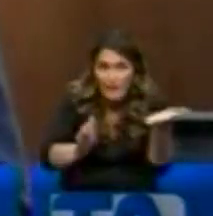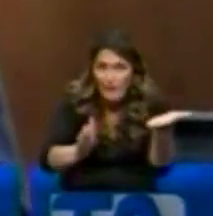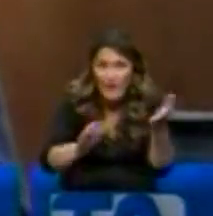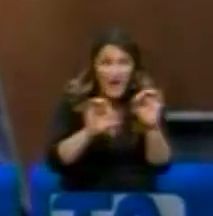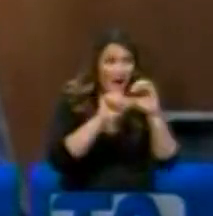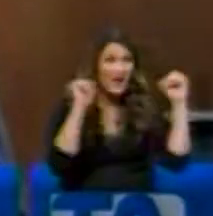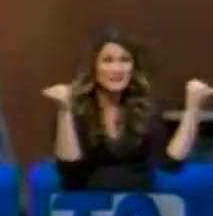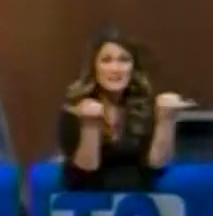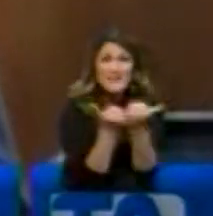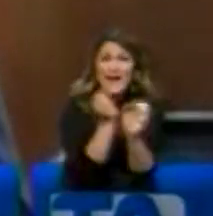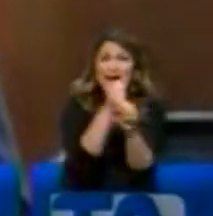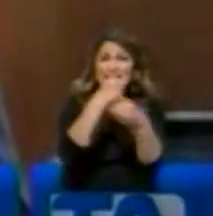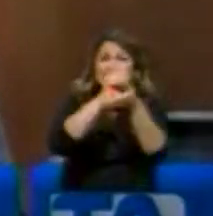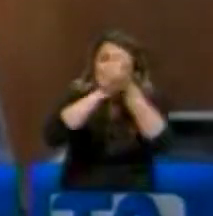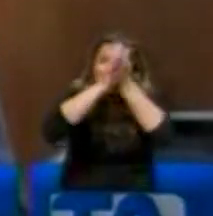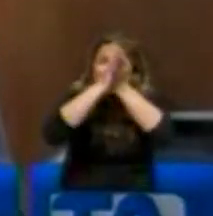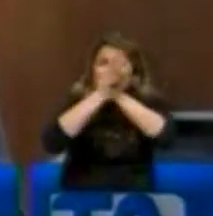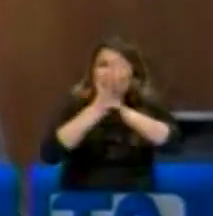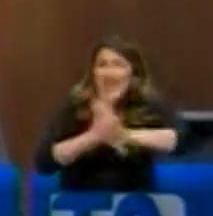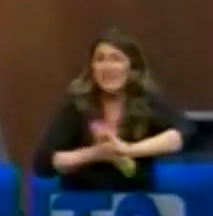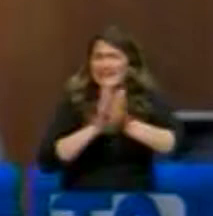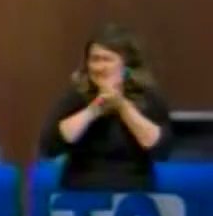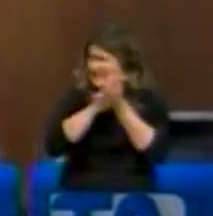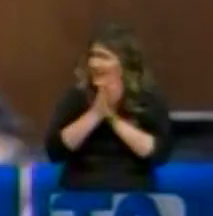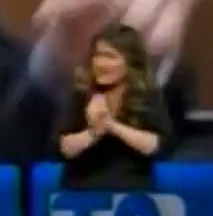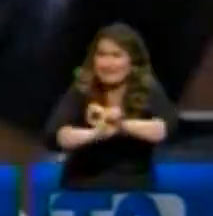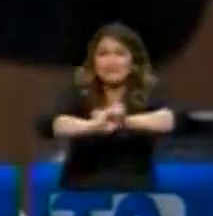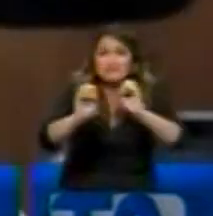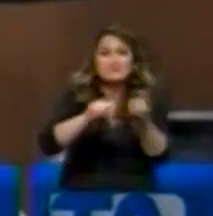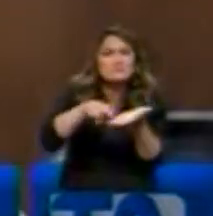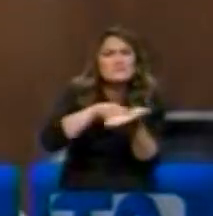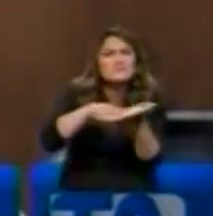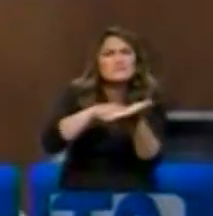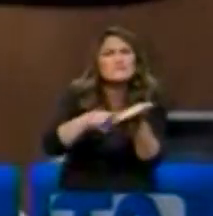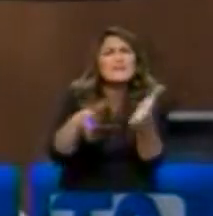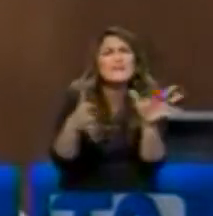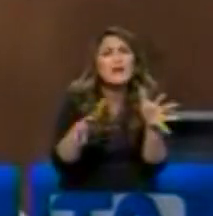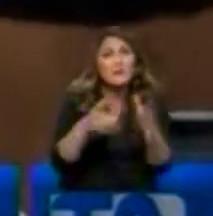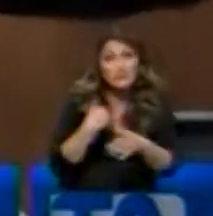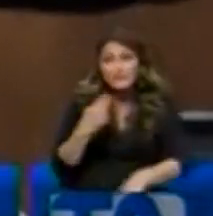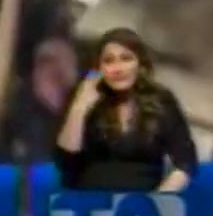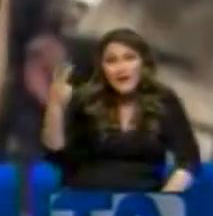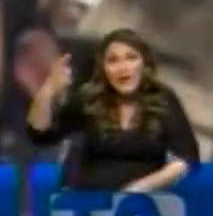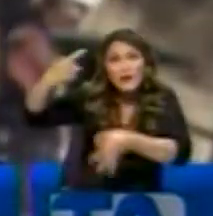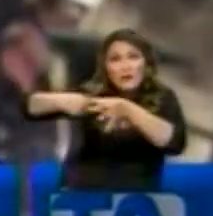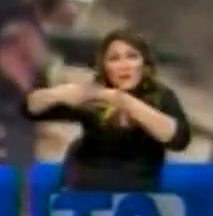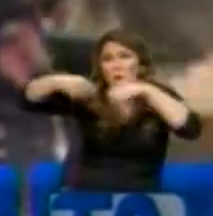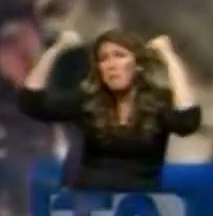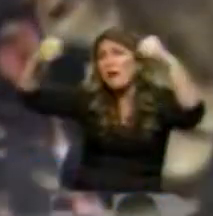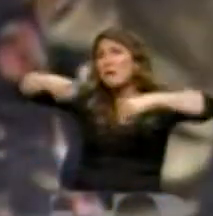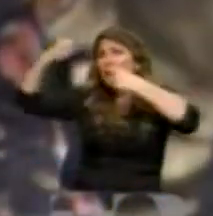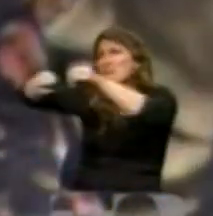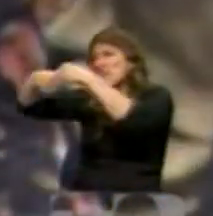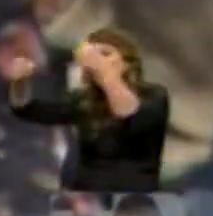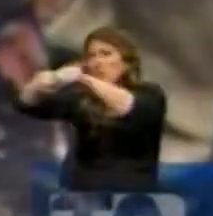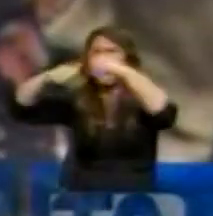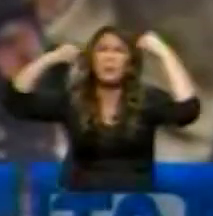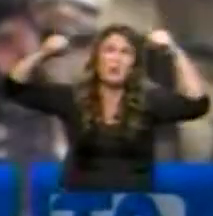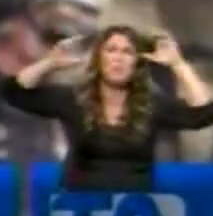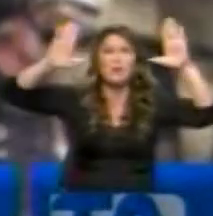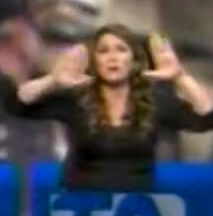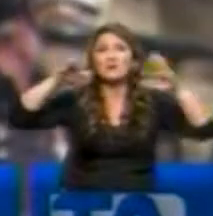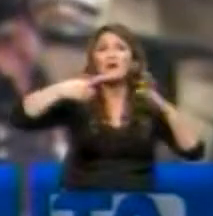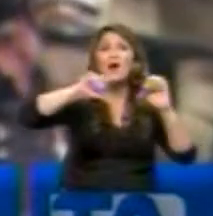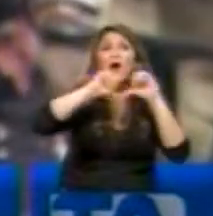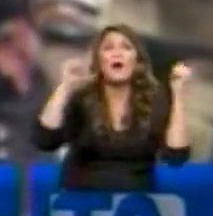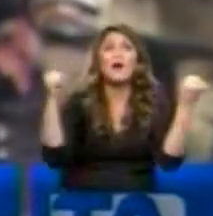Nacional no se haya podido reunir mientras estaban destrozando a Quito? La Asamblea no enmudeció